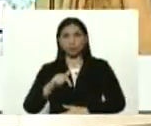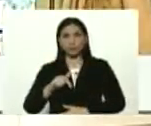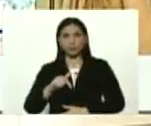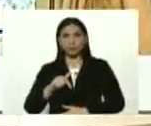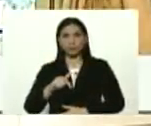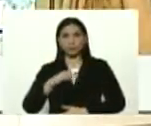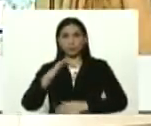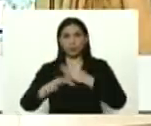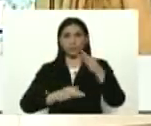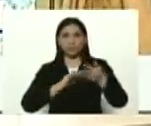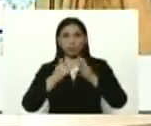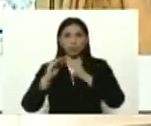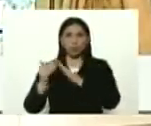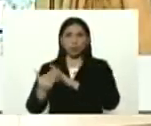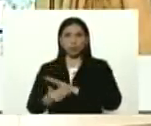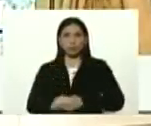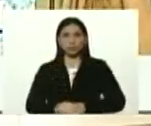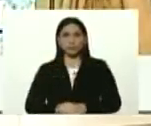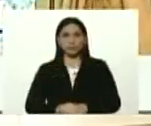de transmisión comunitaria.